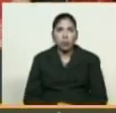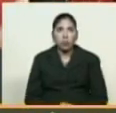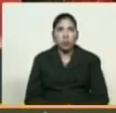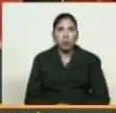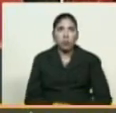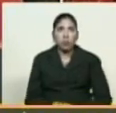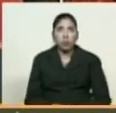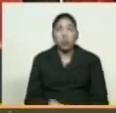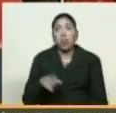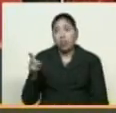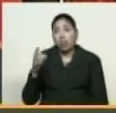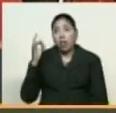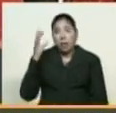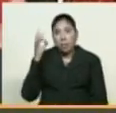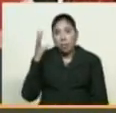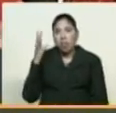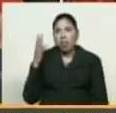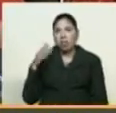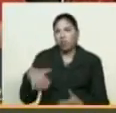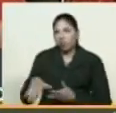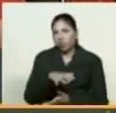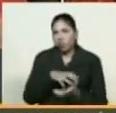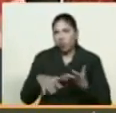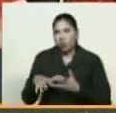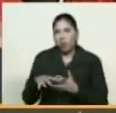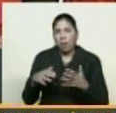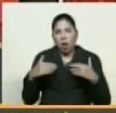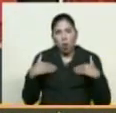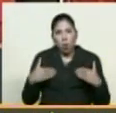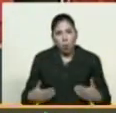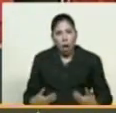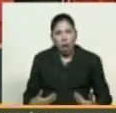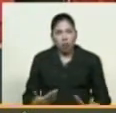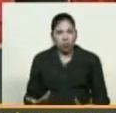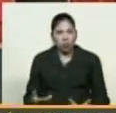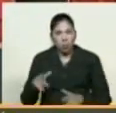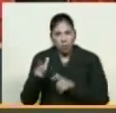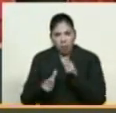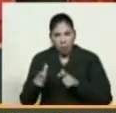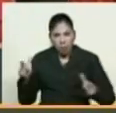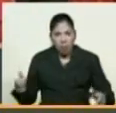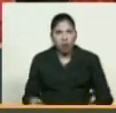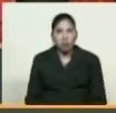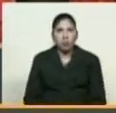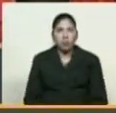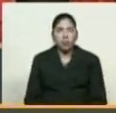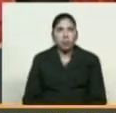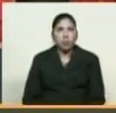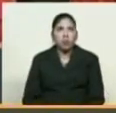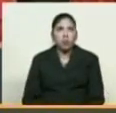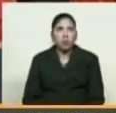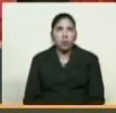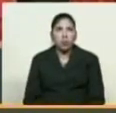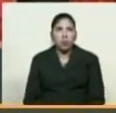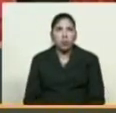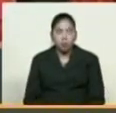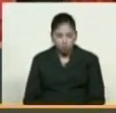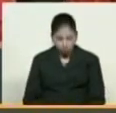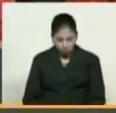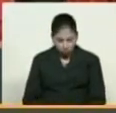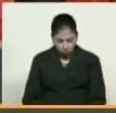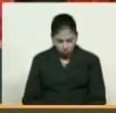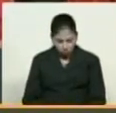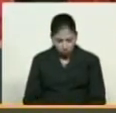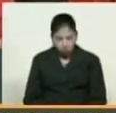inventan el tema de la crisis humanitaria. Detrás de la crisis humanitaria, ¿qué es lo que hay? ¿Una invasión? ¿Una